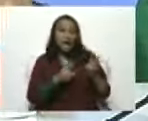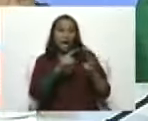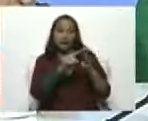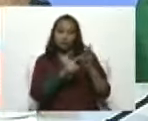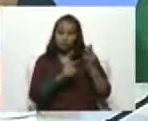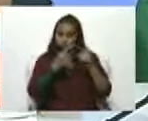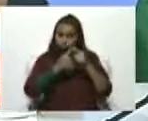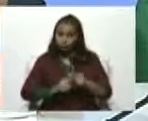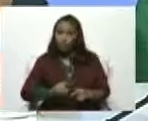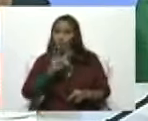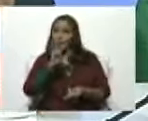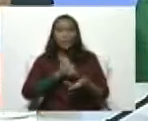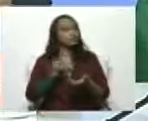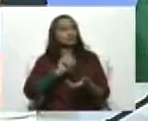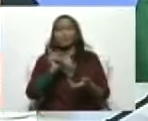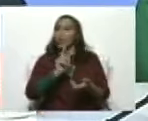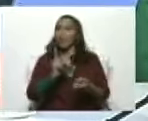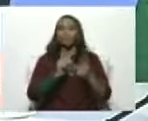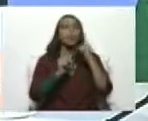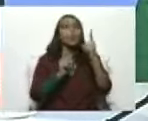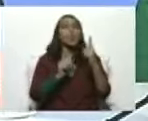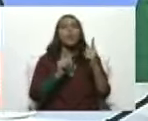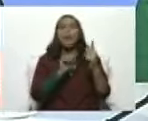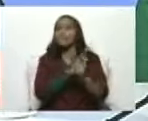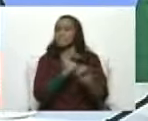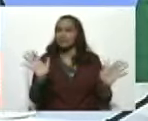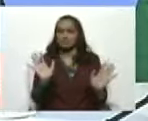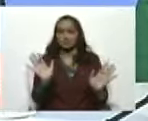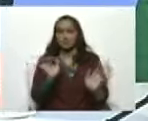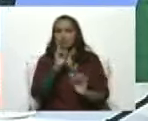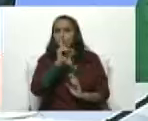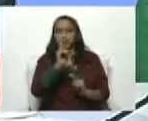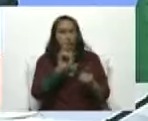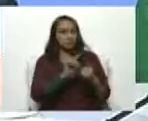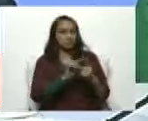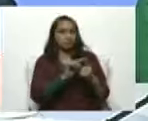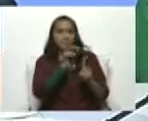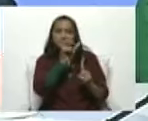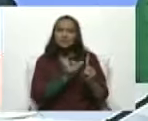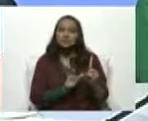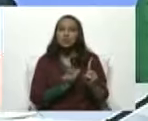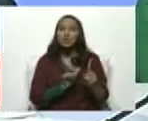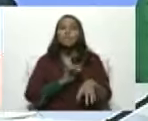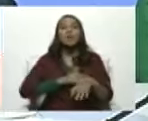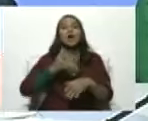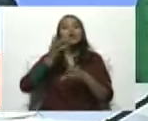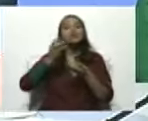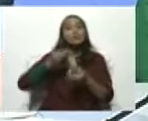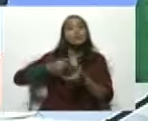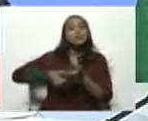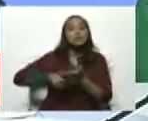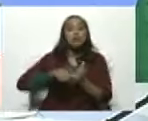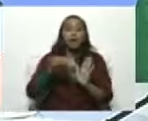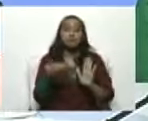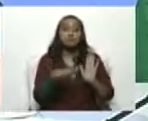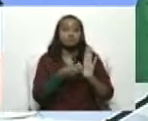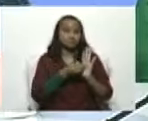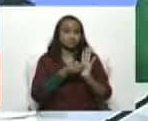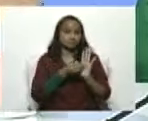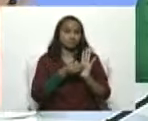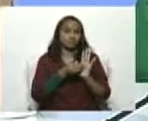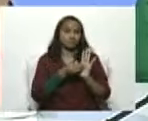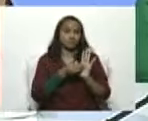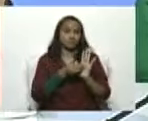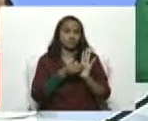es excluyente al usted incluir, al usted anotar el número de cédula. Es excluyente, el número de